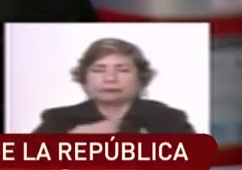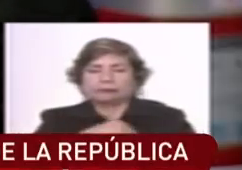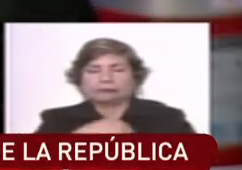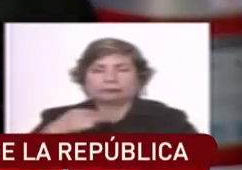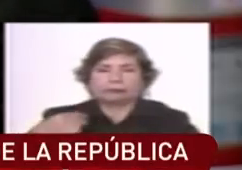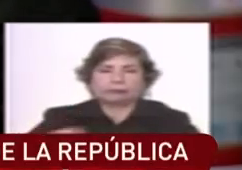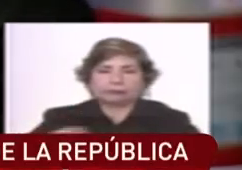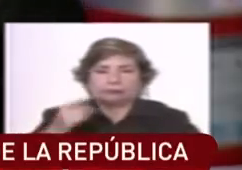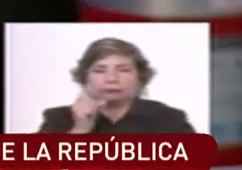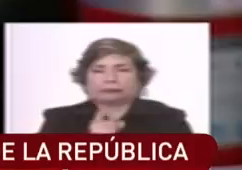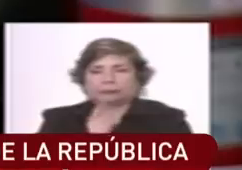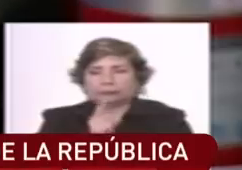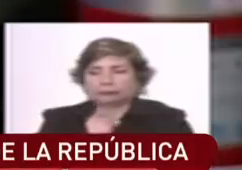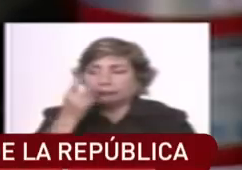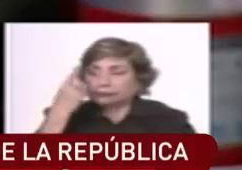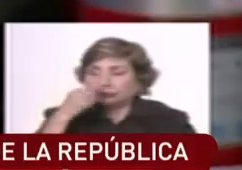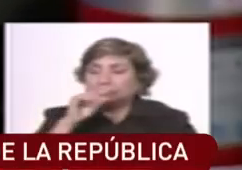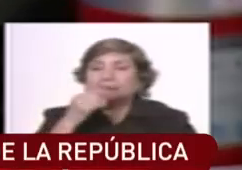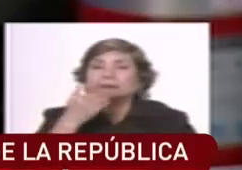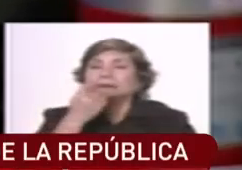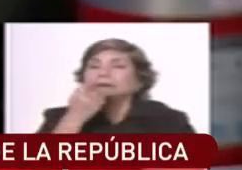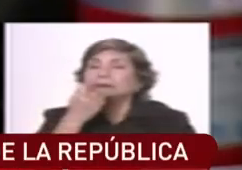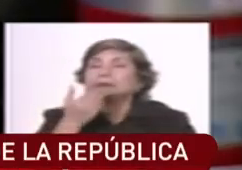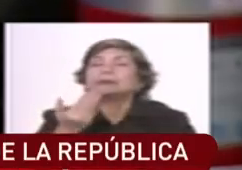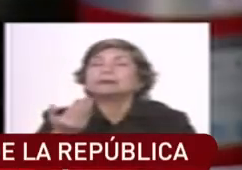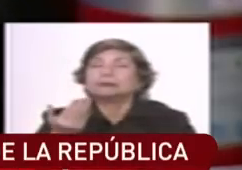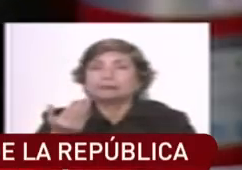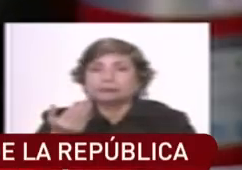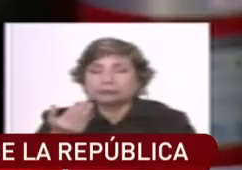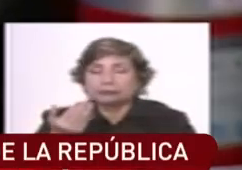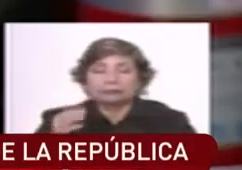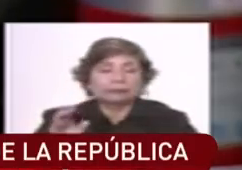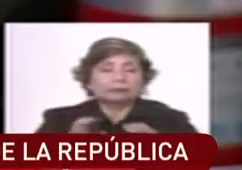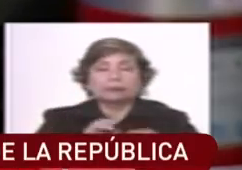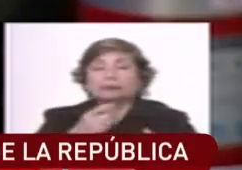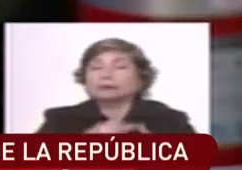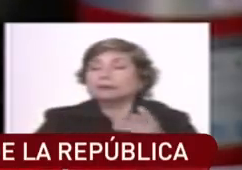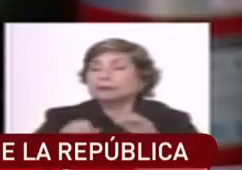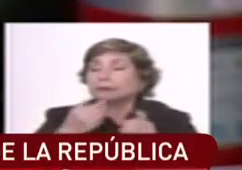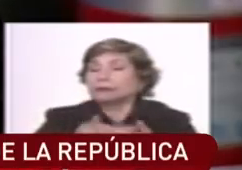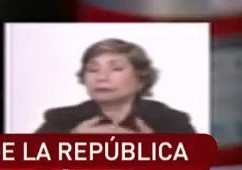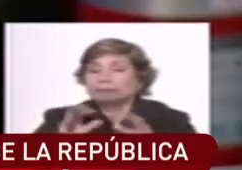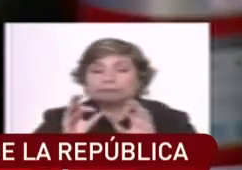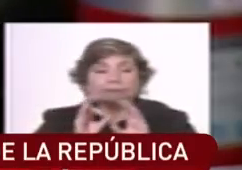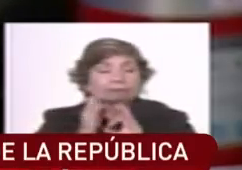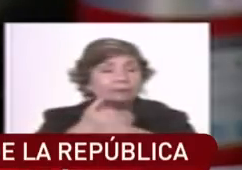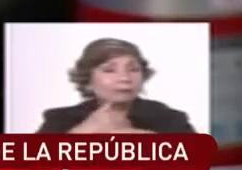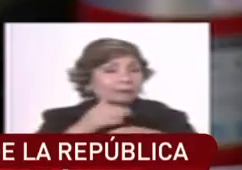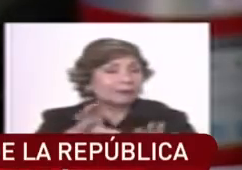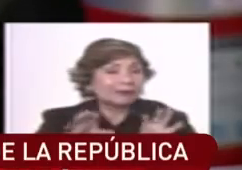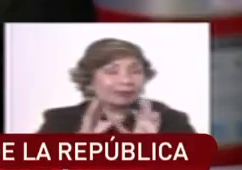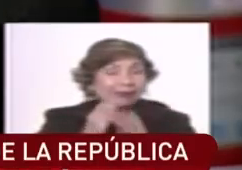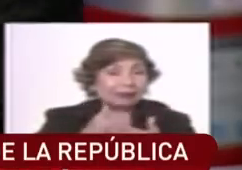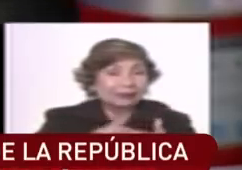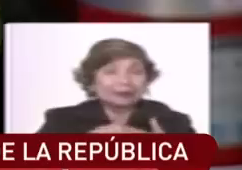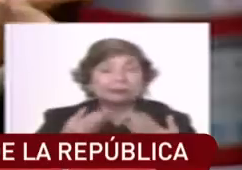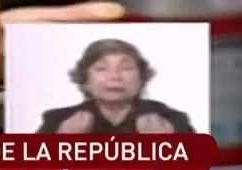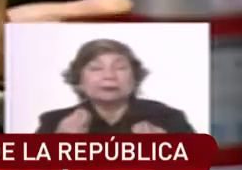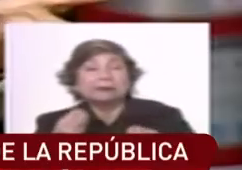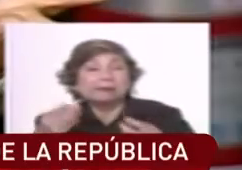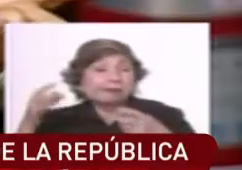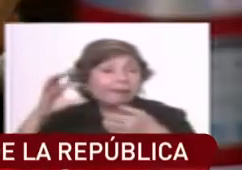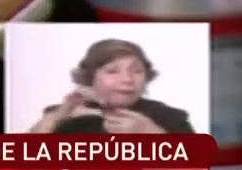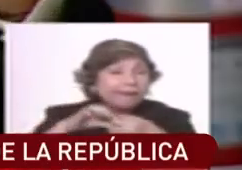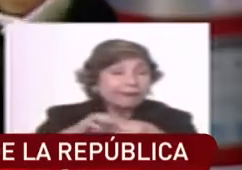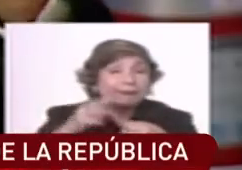de la Comisión Permanente. ¿Y para quién actuó todo esto y se formó parte y se coludió